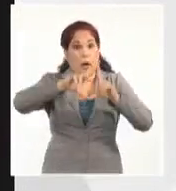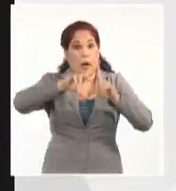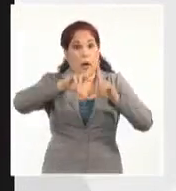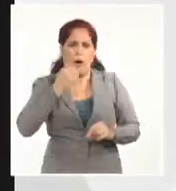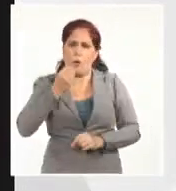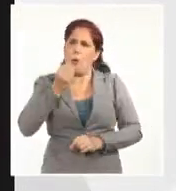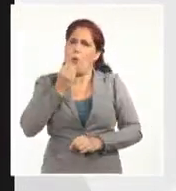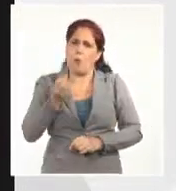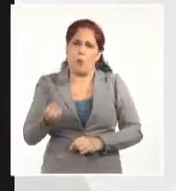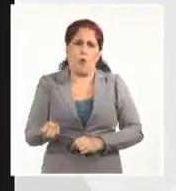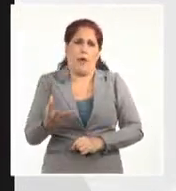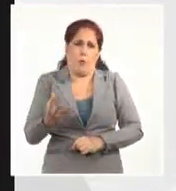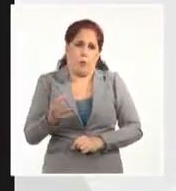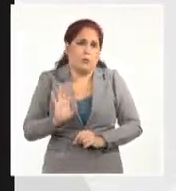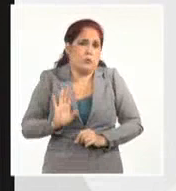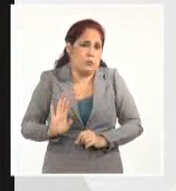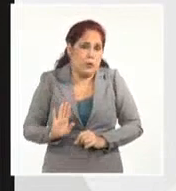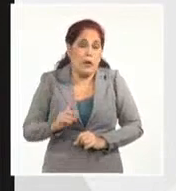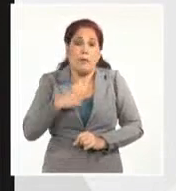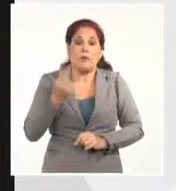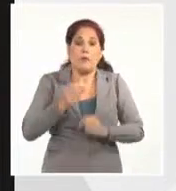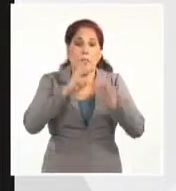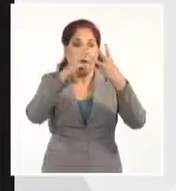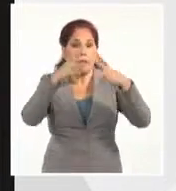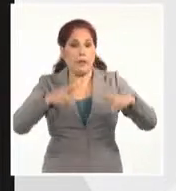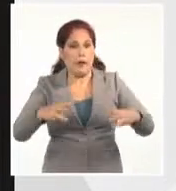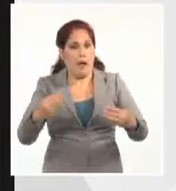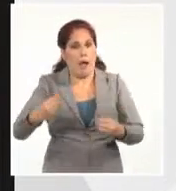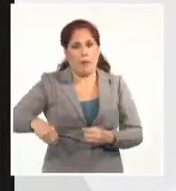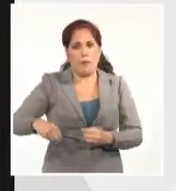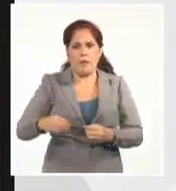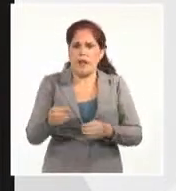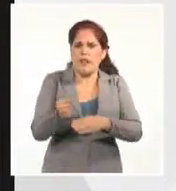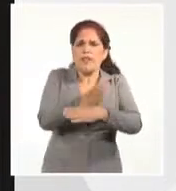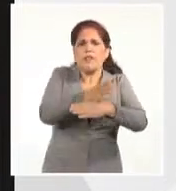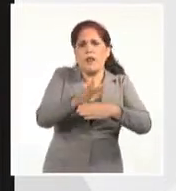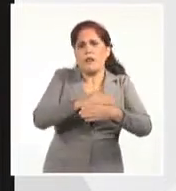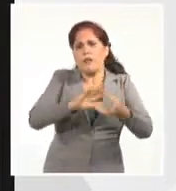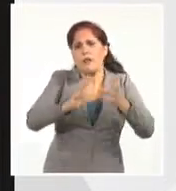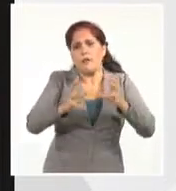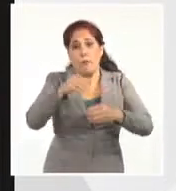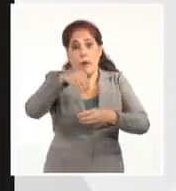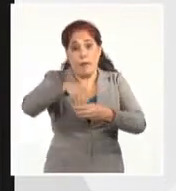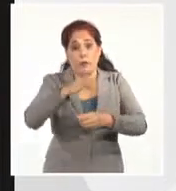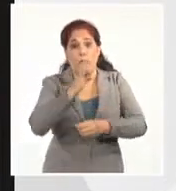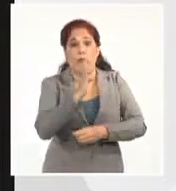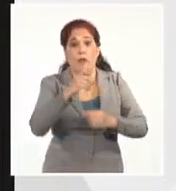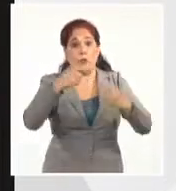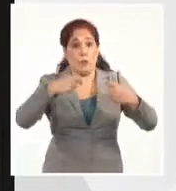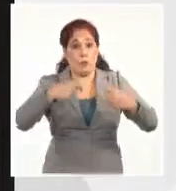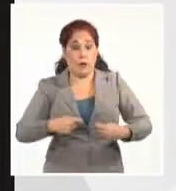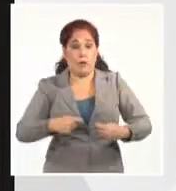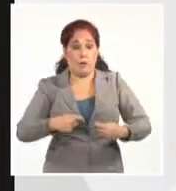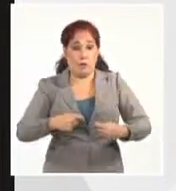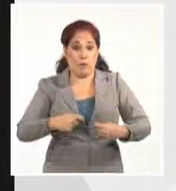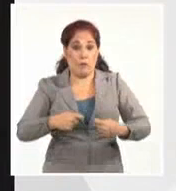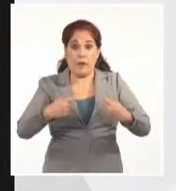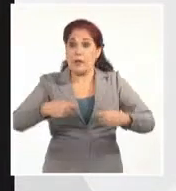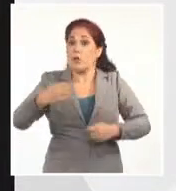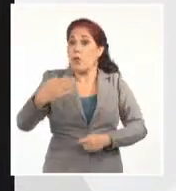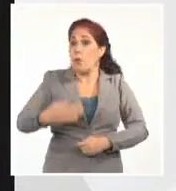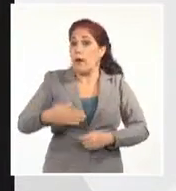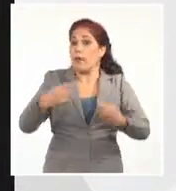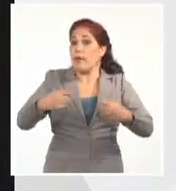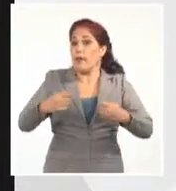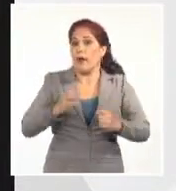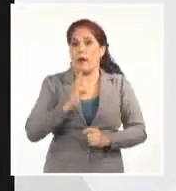oportunidad, están mirándolo, de ver las diferencias de cómo se respeta los derechos humanos, comparando,